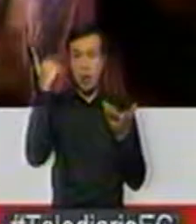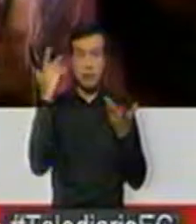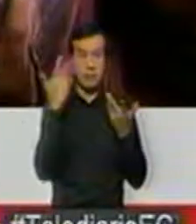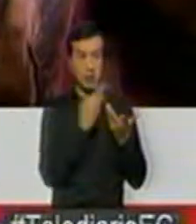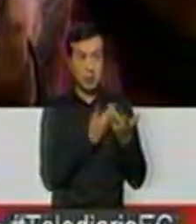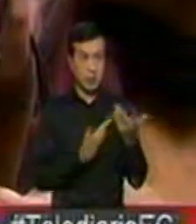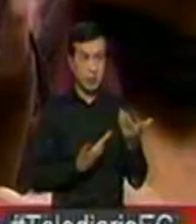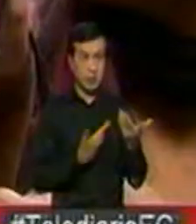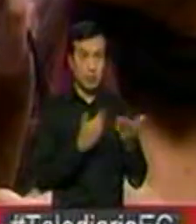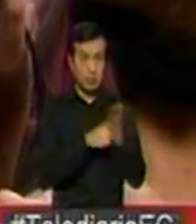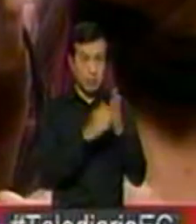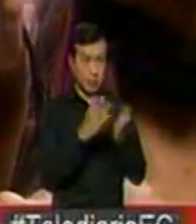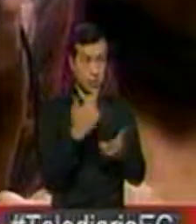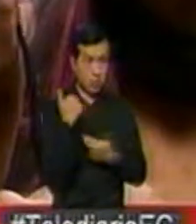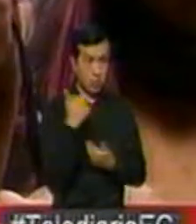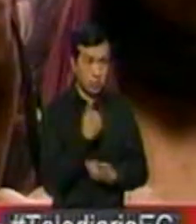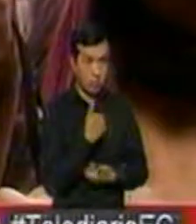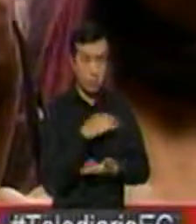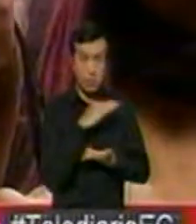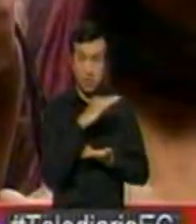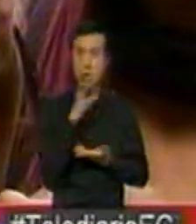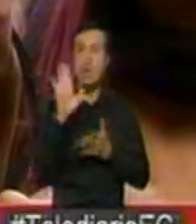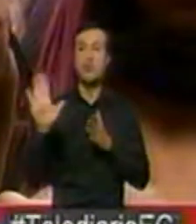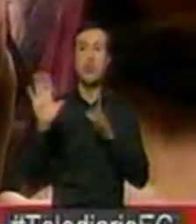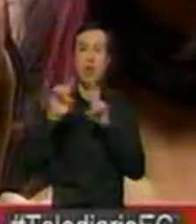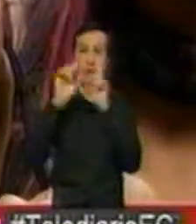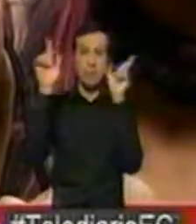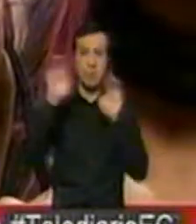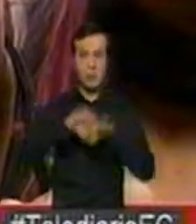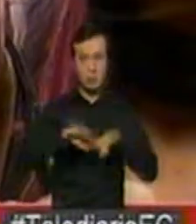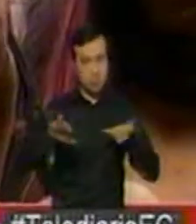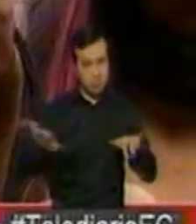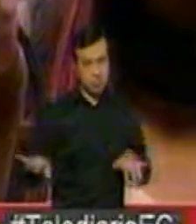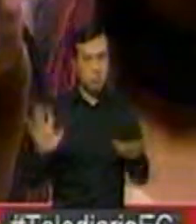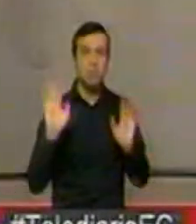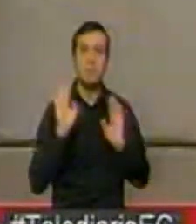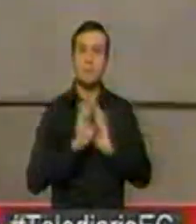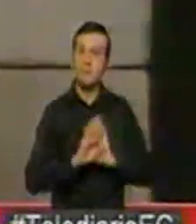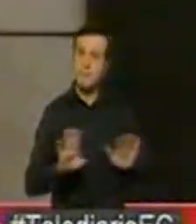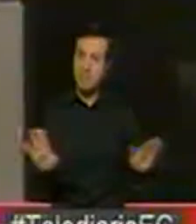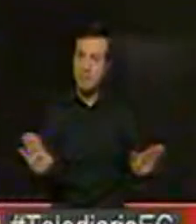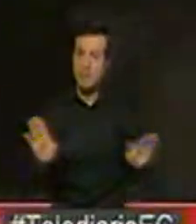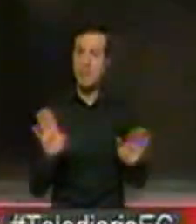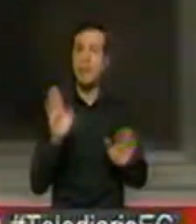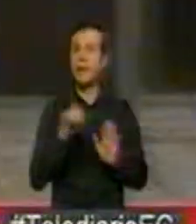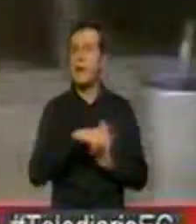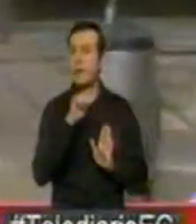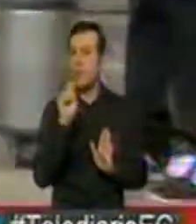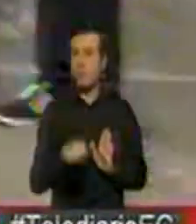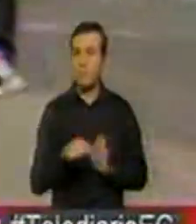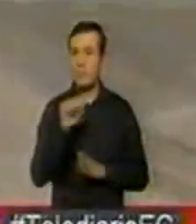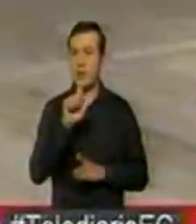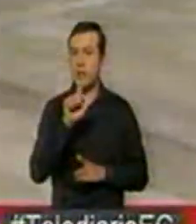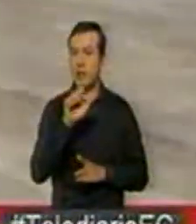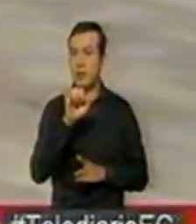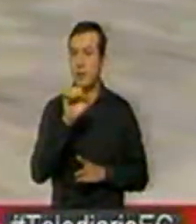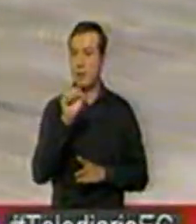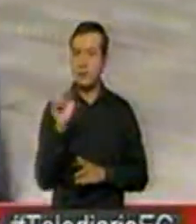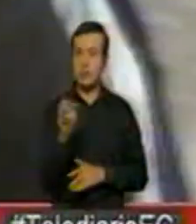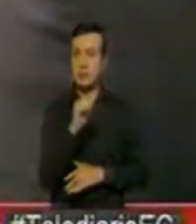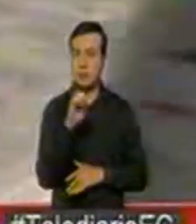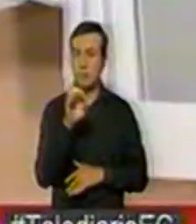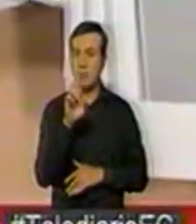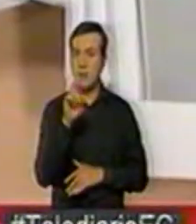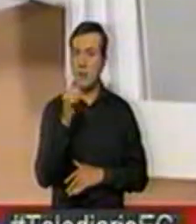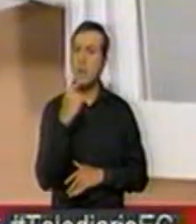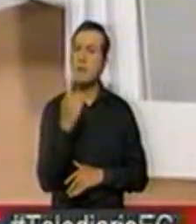administrativo y del manejo operacional de la agencia Creacional. A decir del abogado de Alexis Mera, esta diligencia